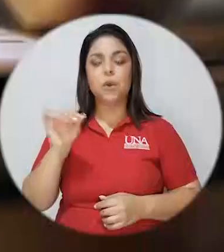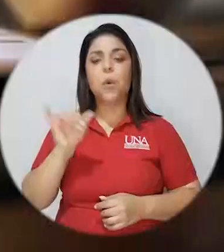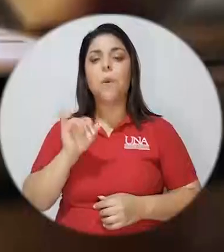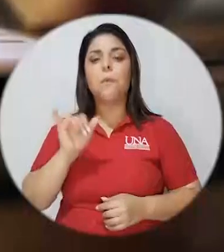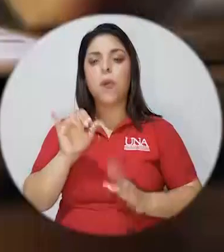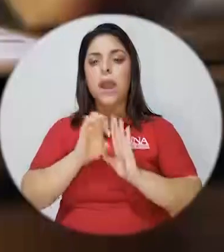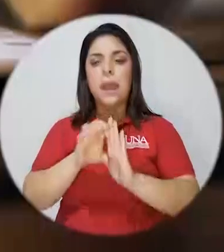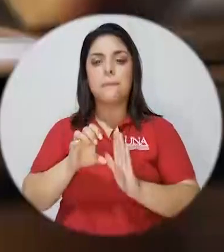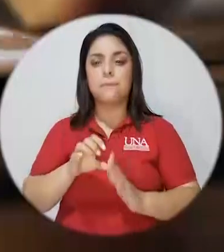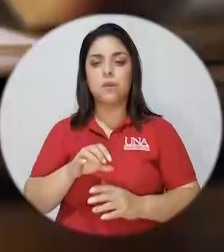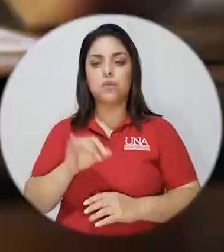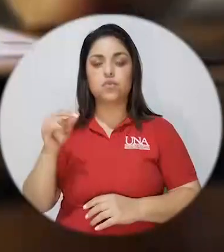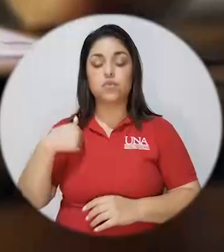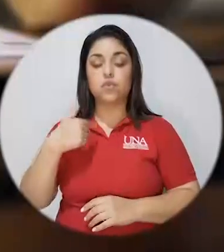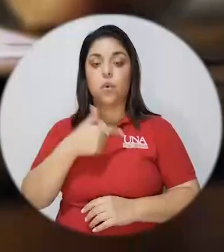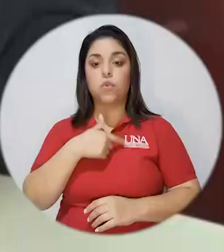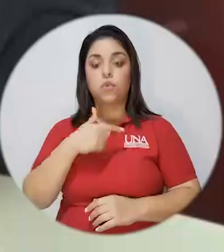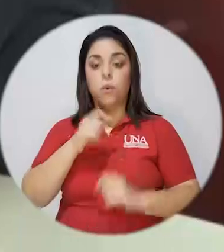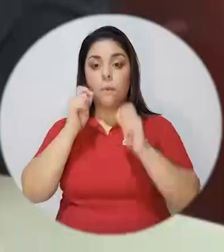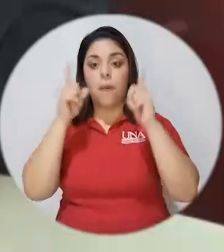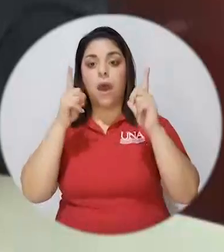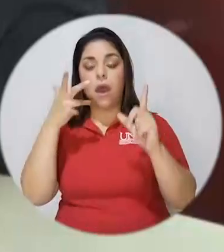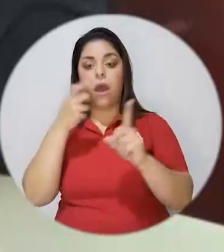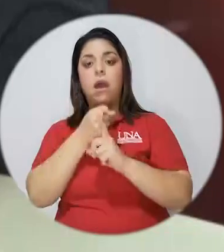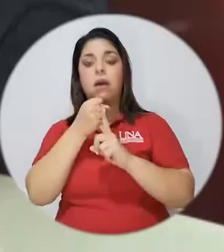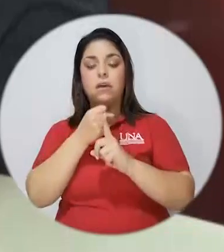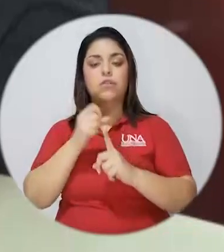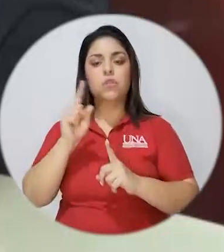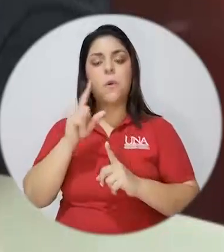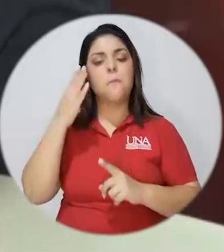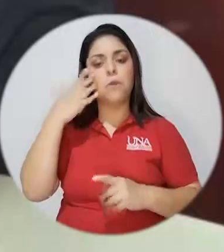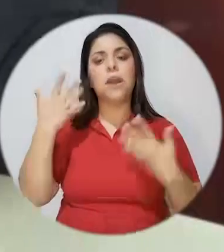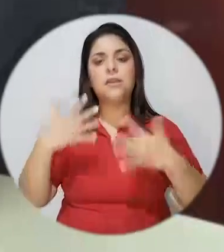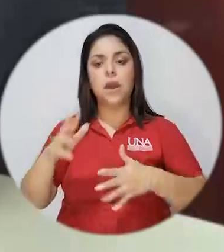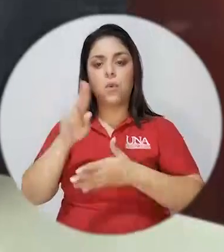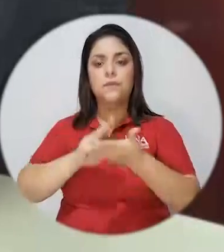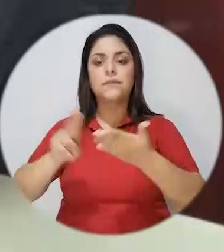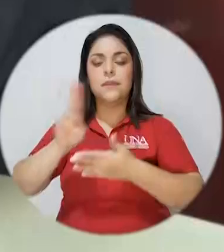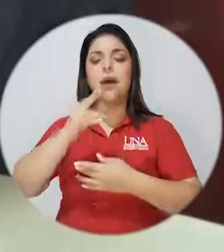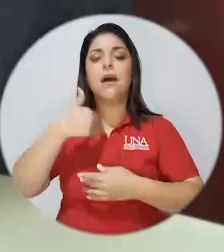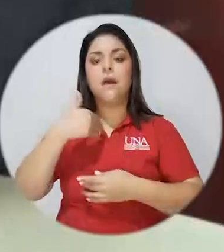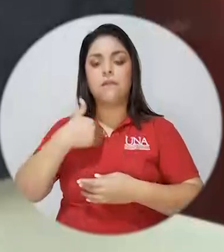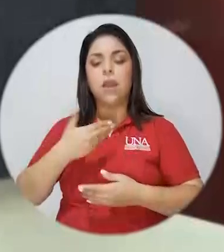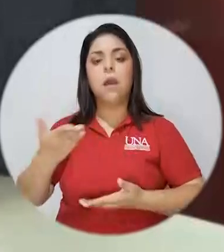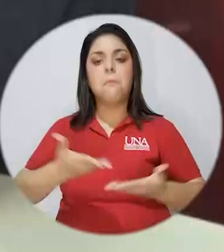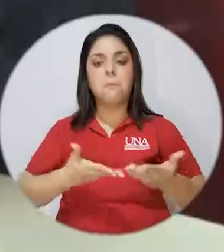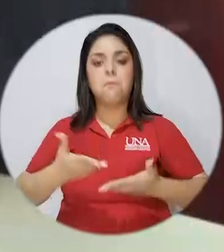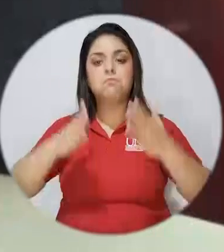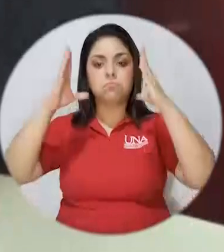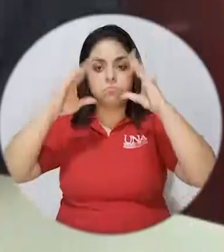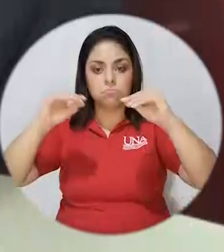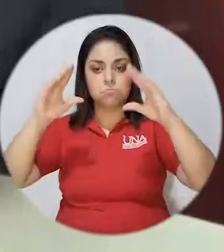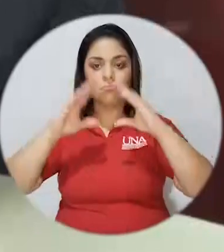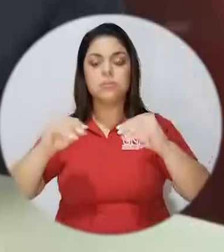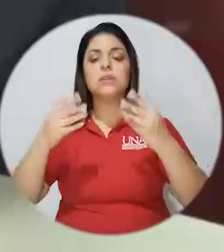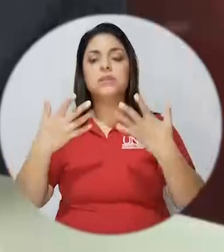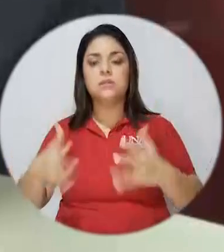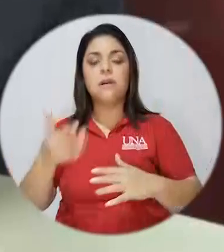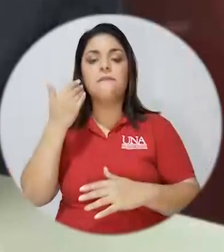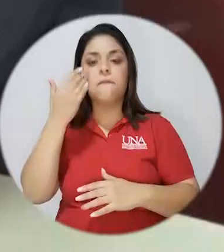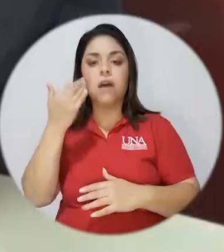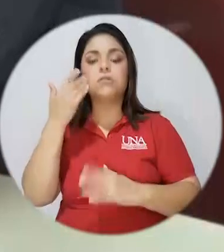agarró, digamos, de improviso, porque ya existían plataformas, ya existían facilidades, y lo que sí se tuvo que hacer